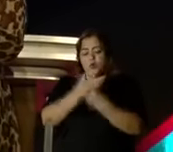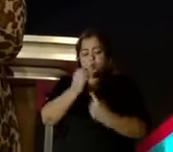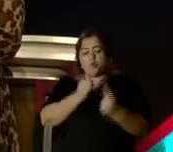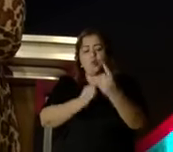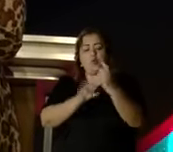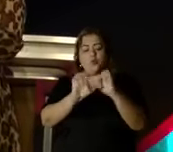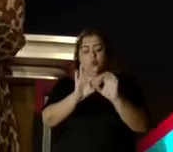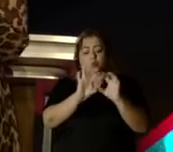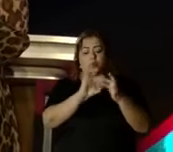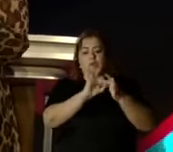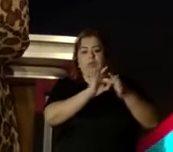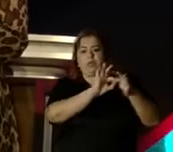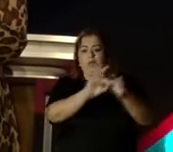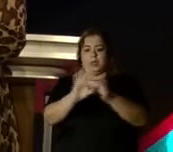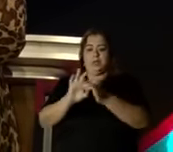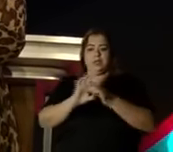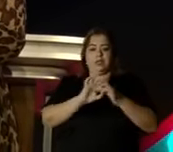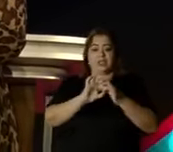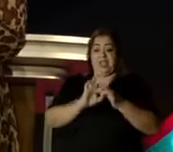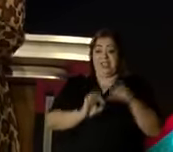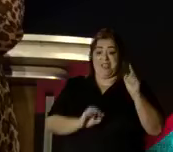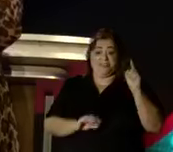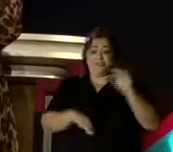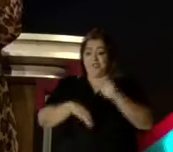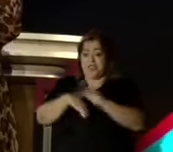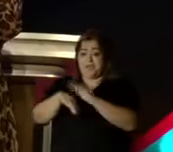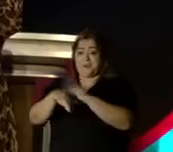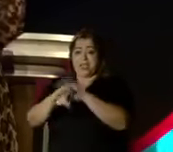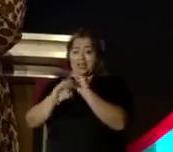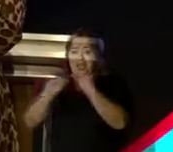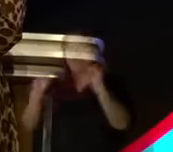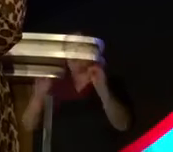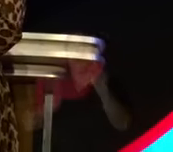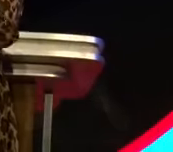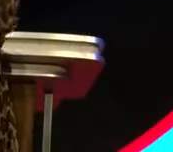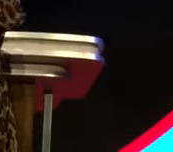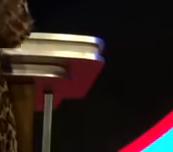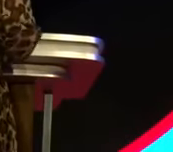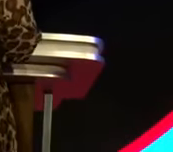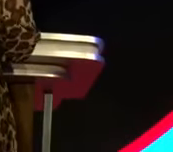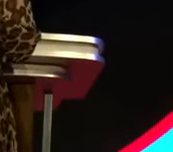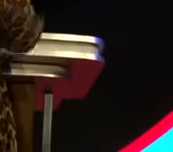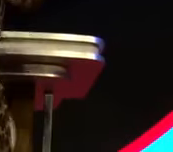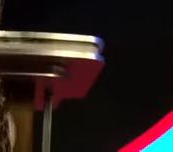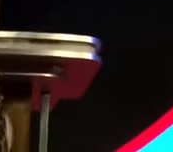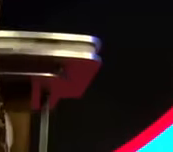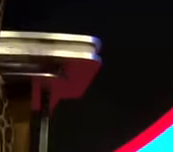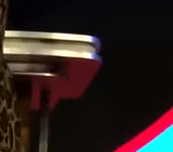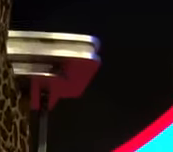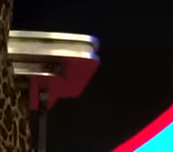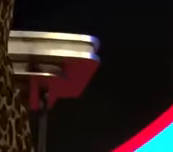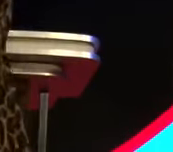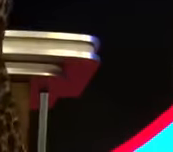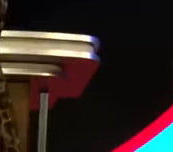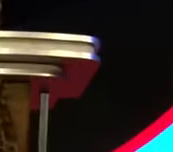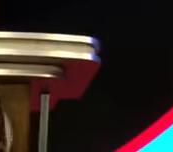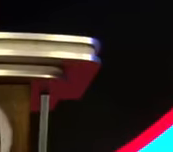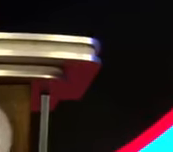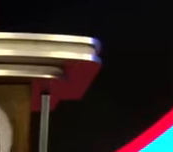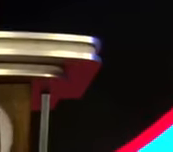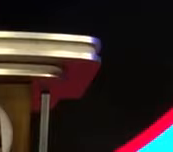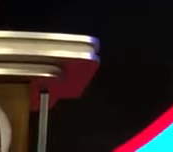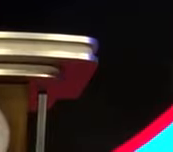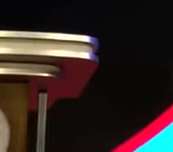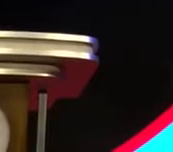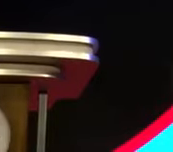pastora, yo no llamé a nadie. Los que quisieron vinieron y dijeron, aquí estamos.